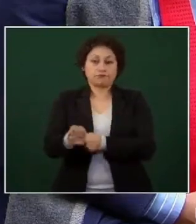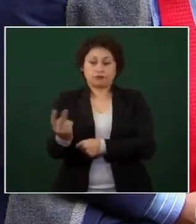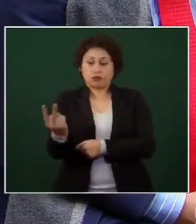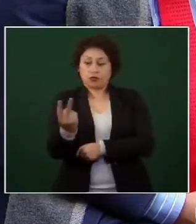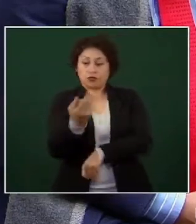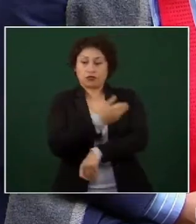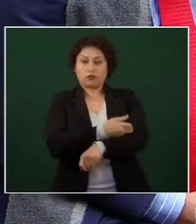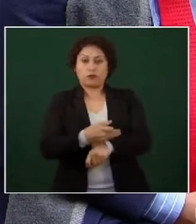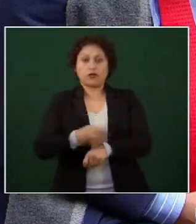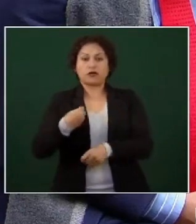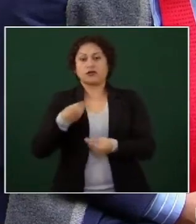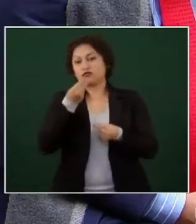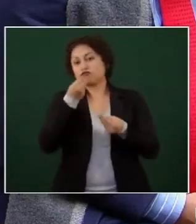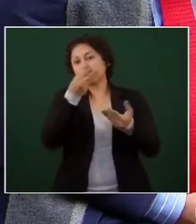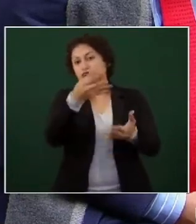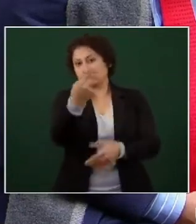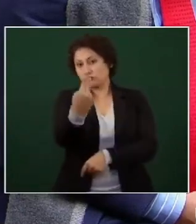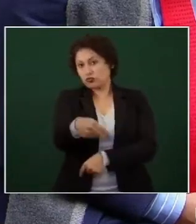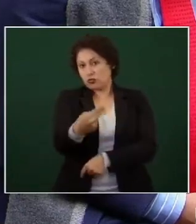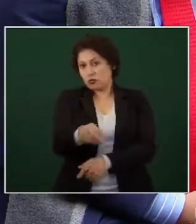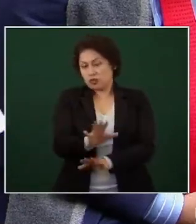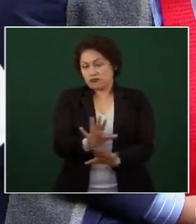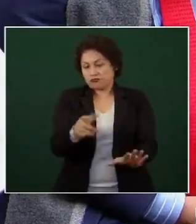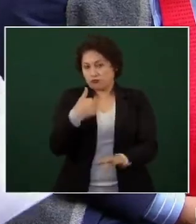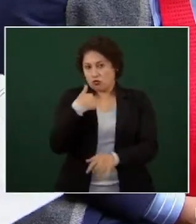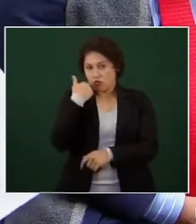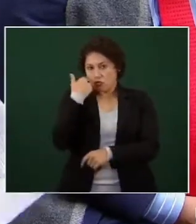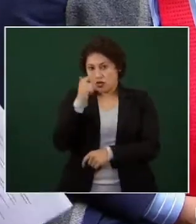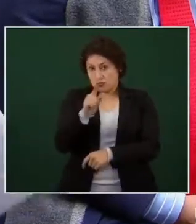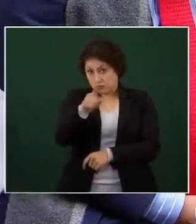quiero decir el nombre, pero si quiere se lo digo,